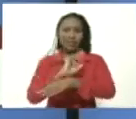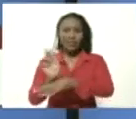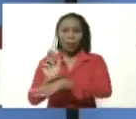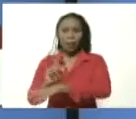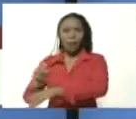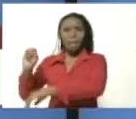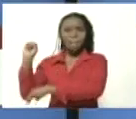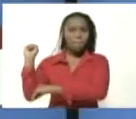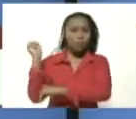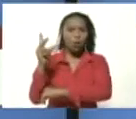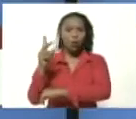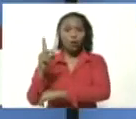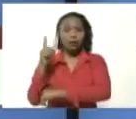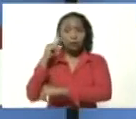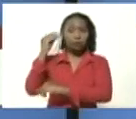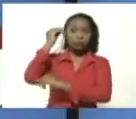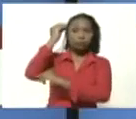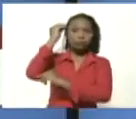había que pensarlo,